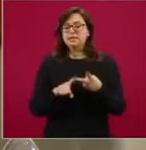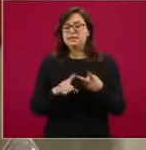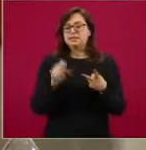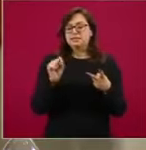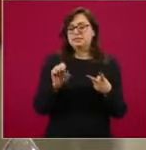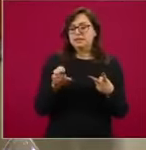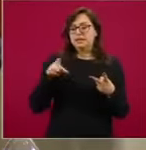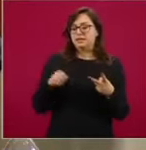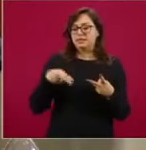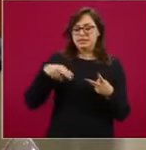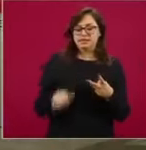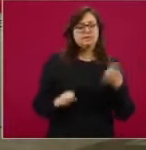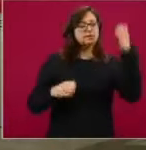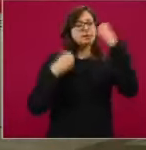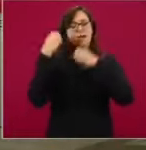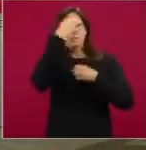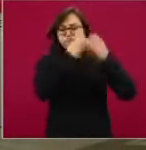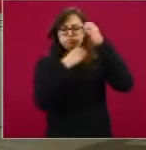este examen.